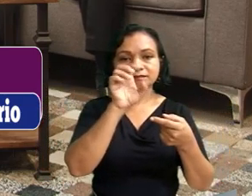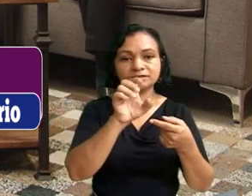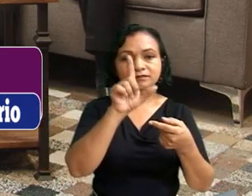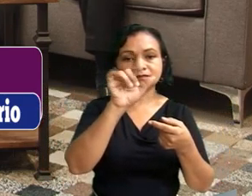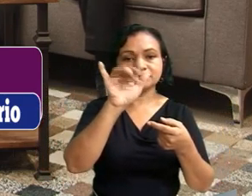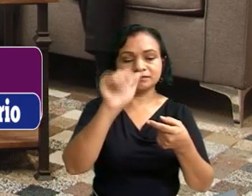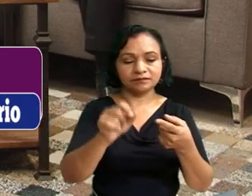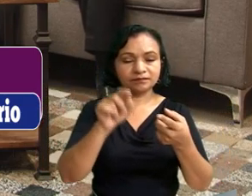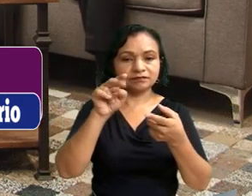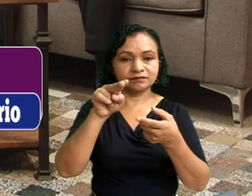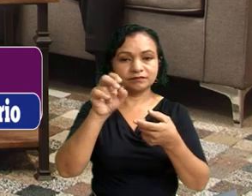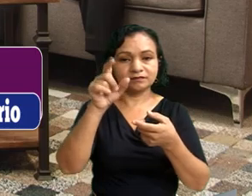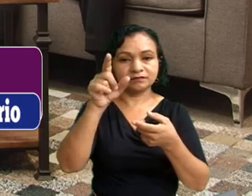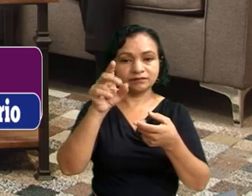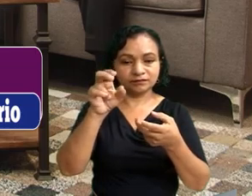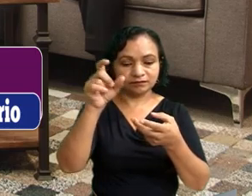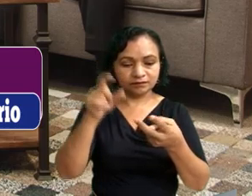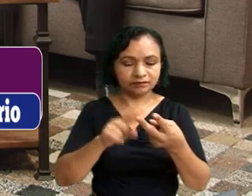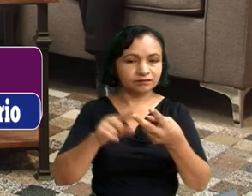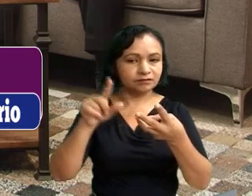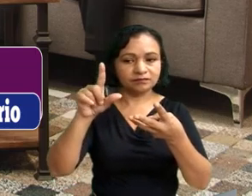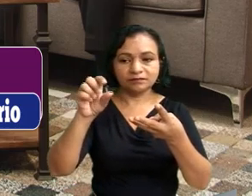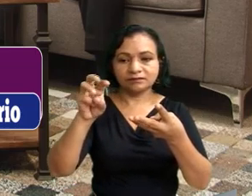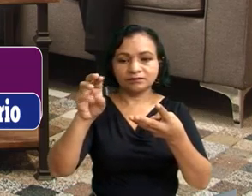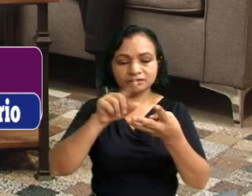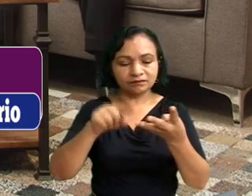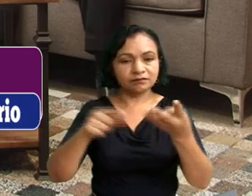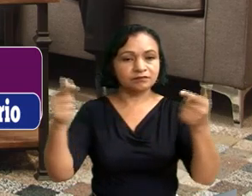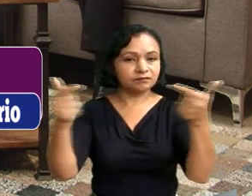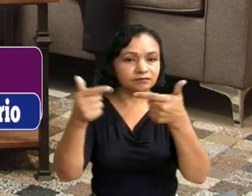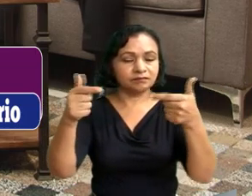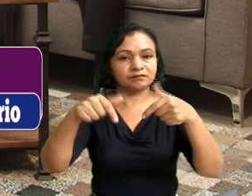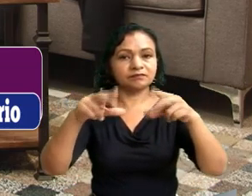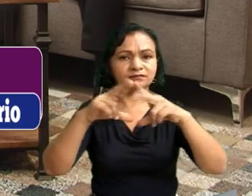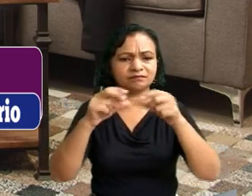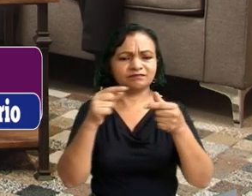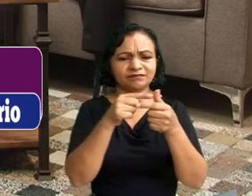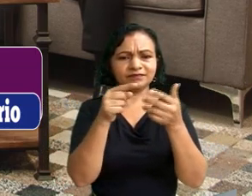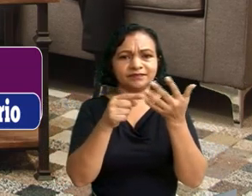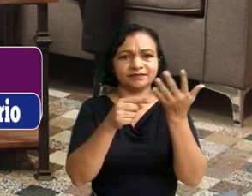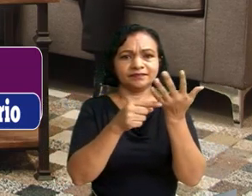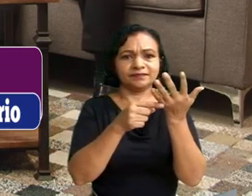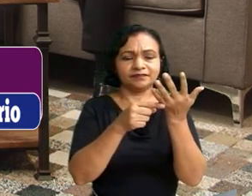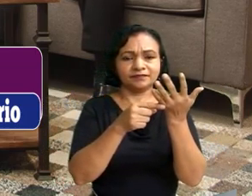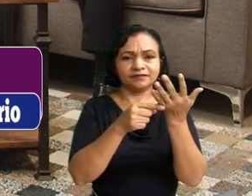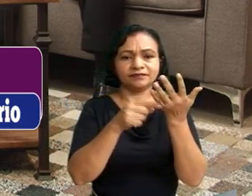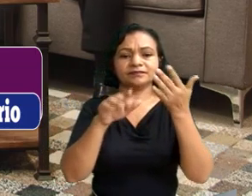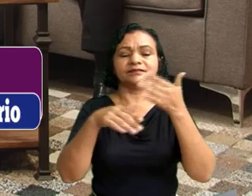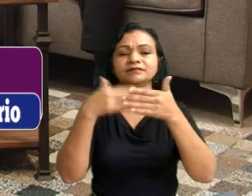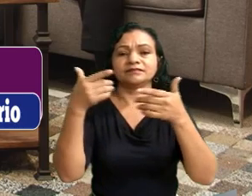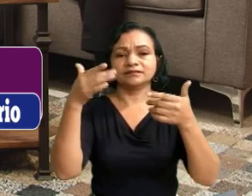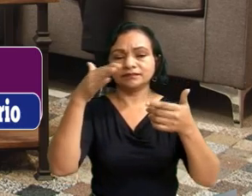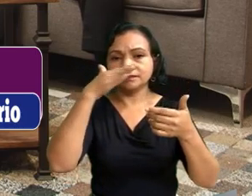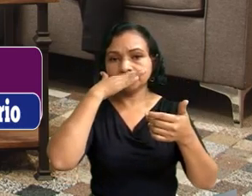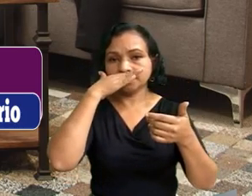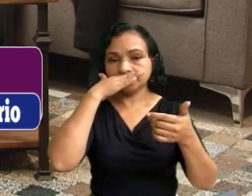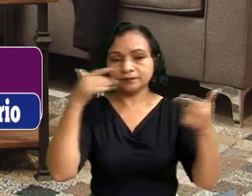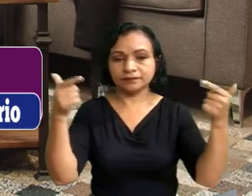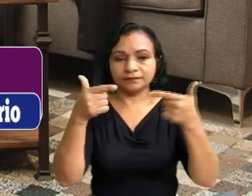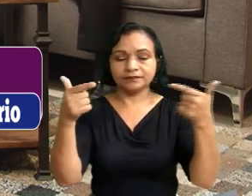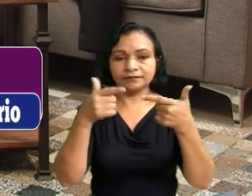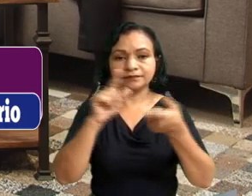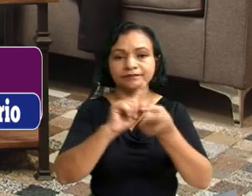nota knox por el lomas o por guerras nacionales hasta por la revolución sandinista tuvo que ser por